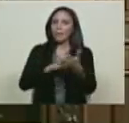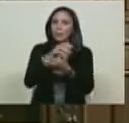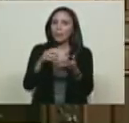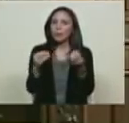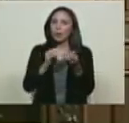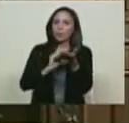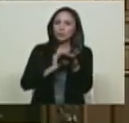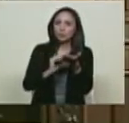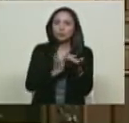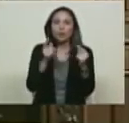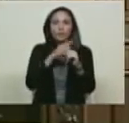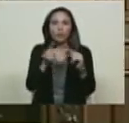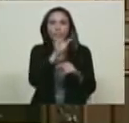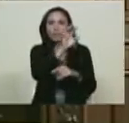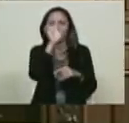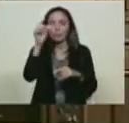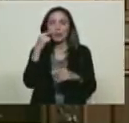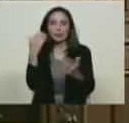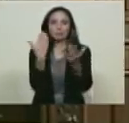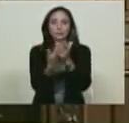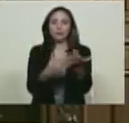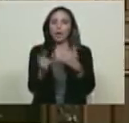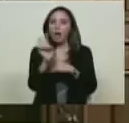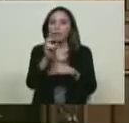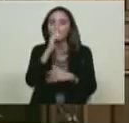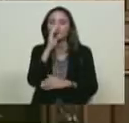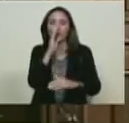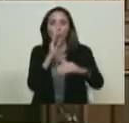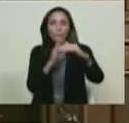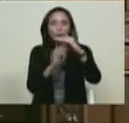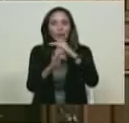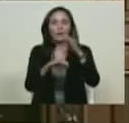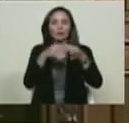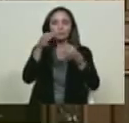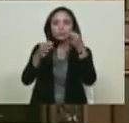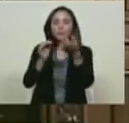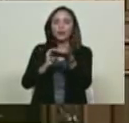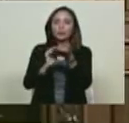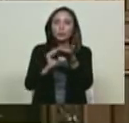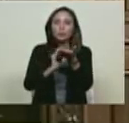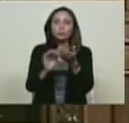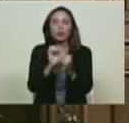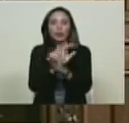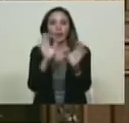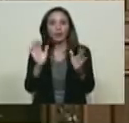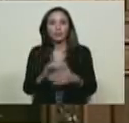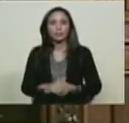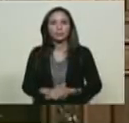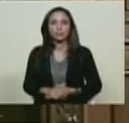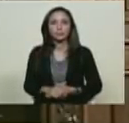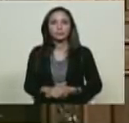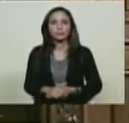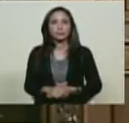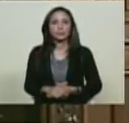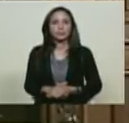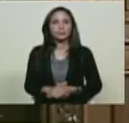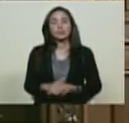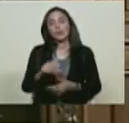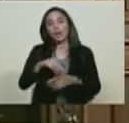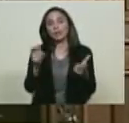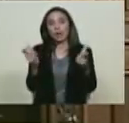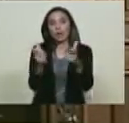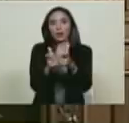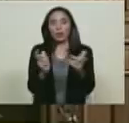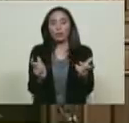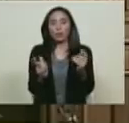habla tú con tal país, y sale Venezuela con su humildad a hablar, a resolver. Así que esta reunión de Argelia,